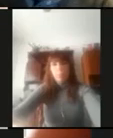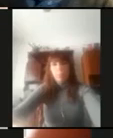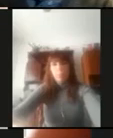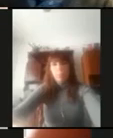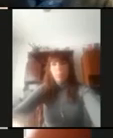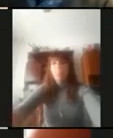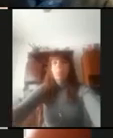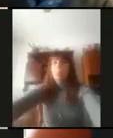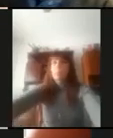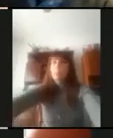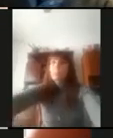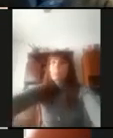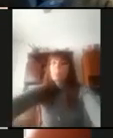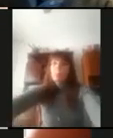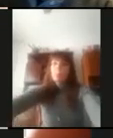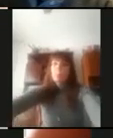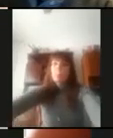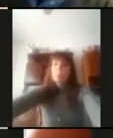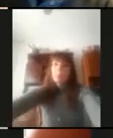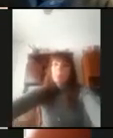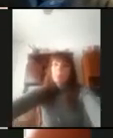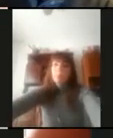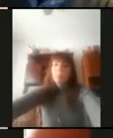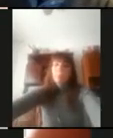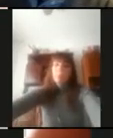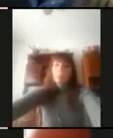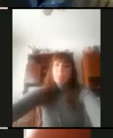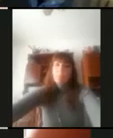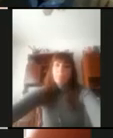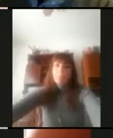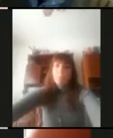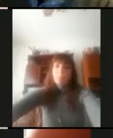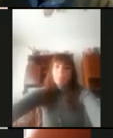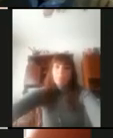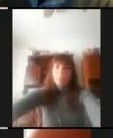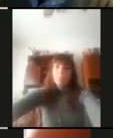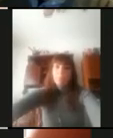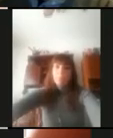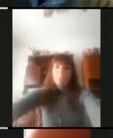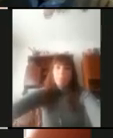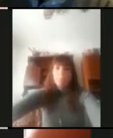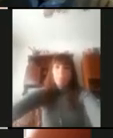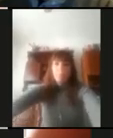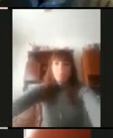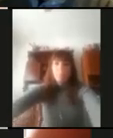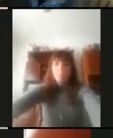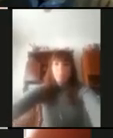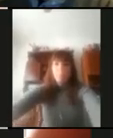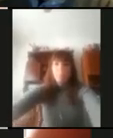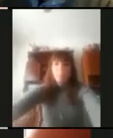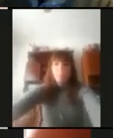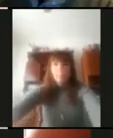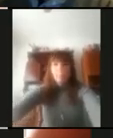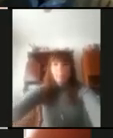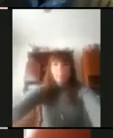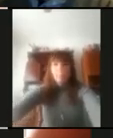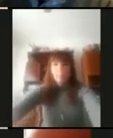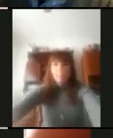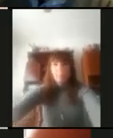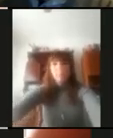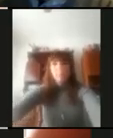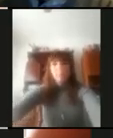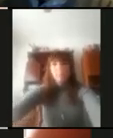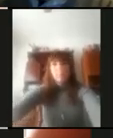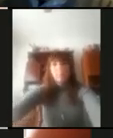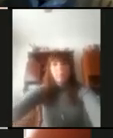como ven la firma ahí abajo y esta es la carta del rector basavilbaso que le